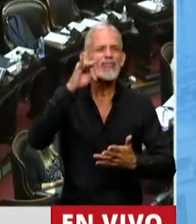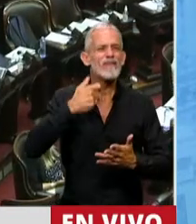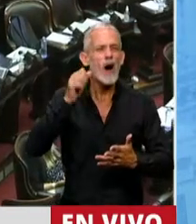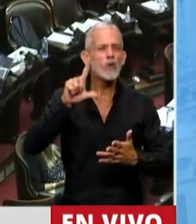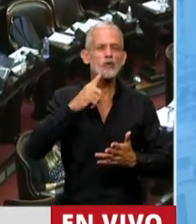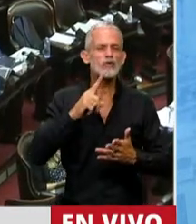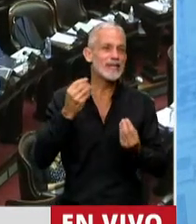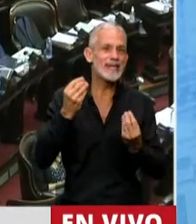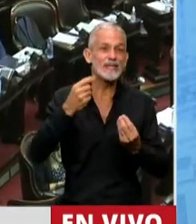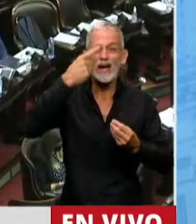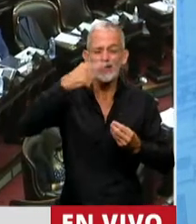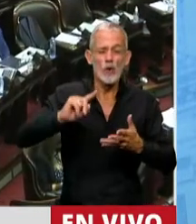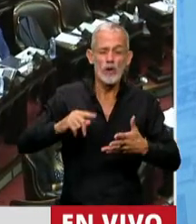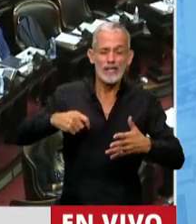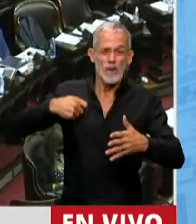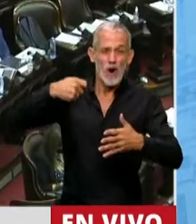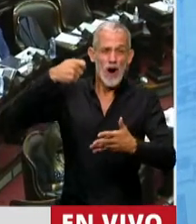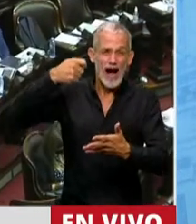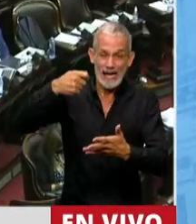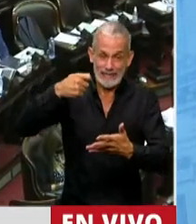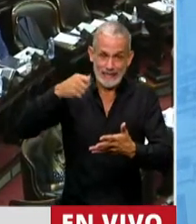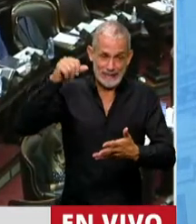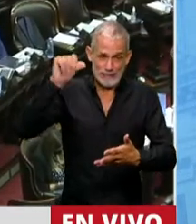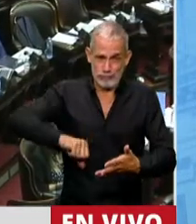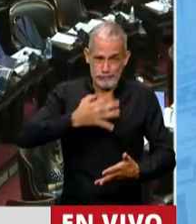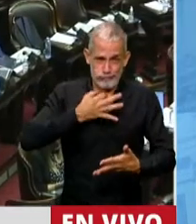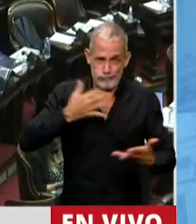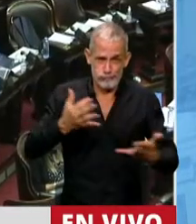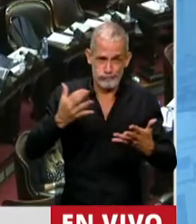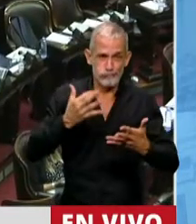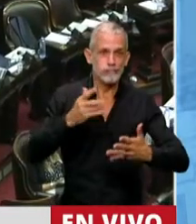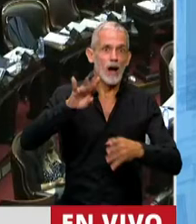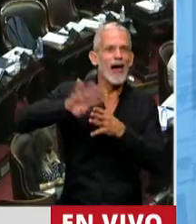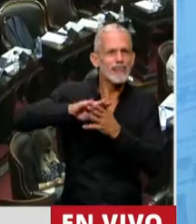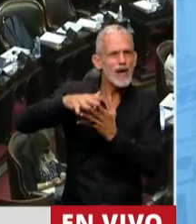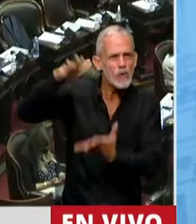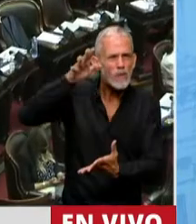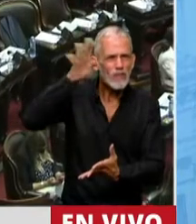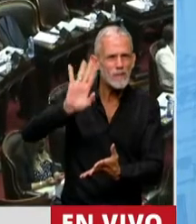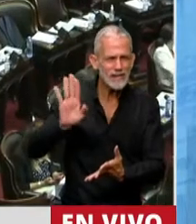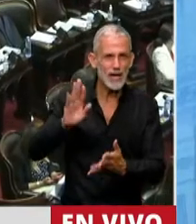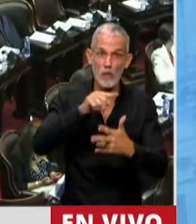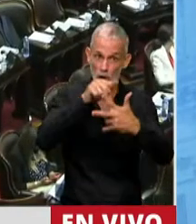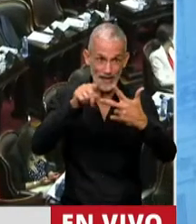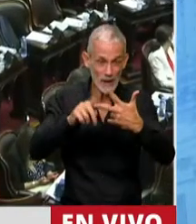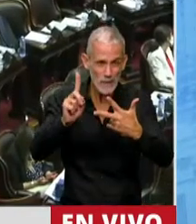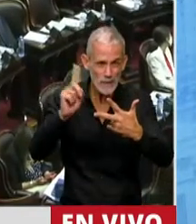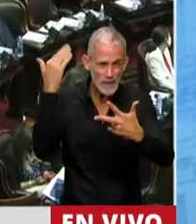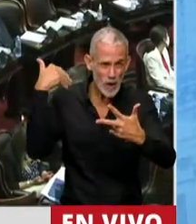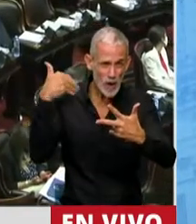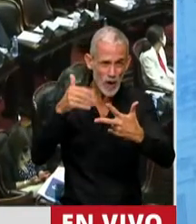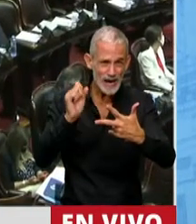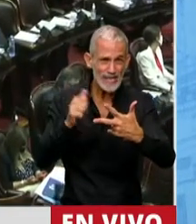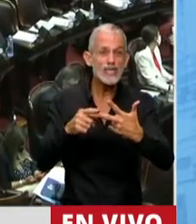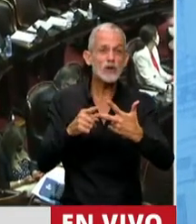es otra cosa que el último paso, que siempre está precedido por un proceso de sobreendeudamiento y donde más, en estos tres casos,